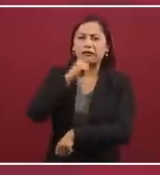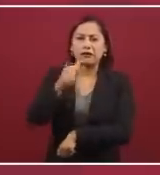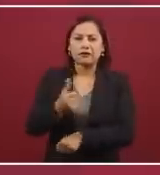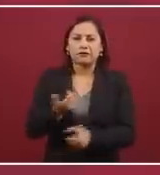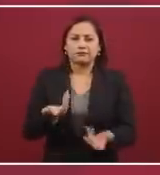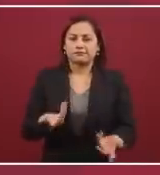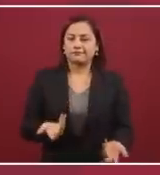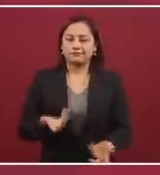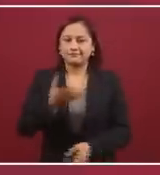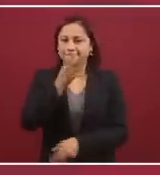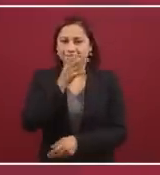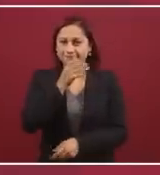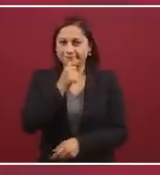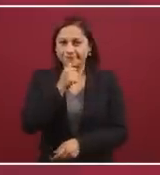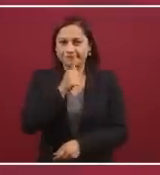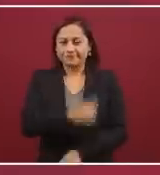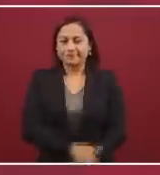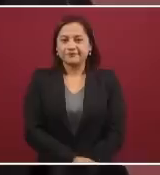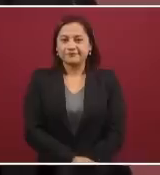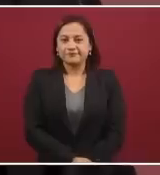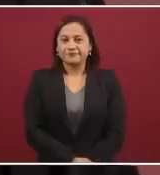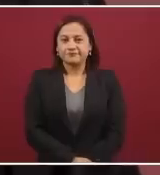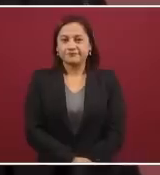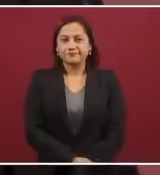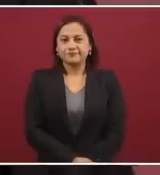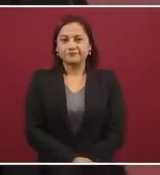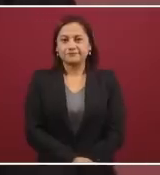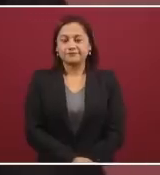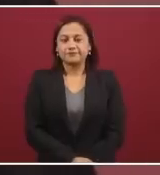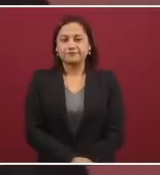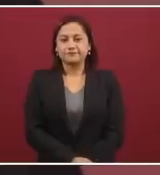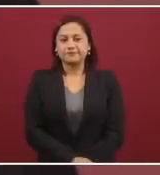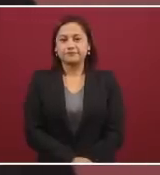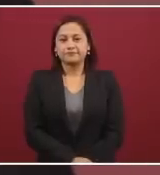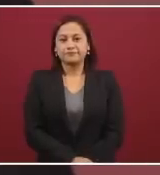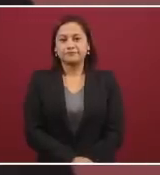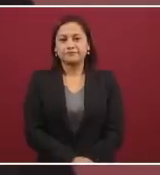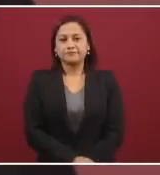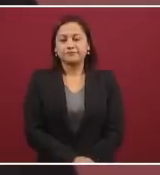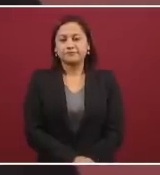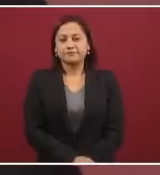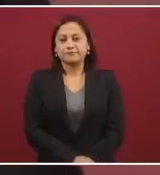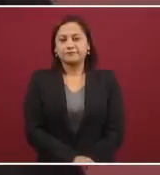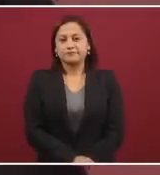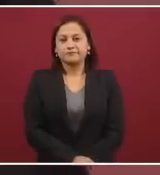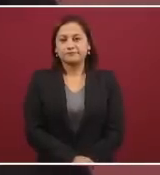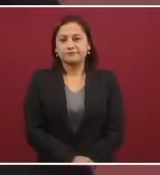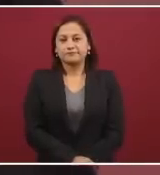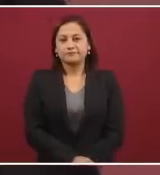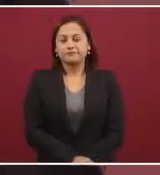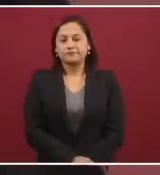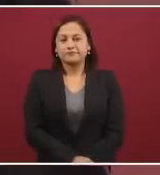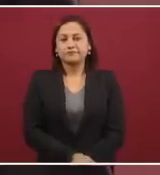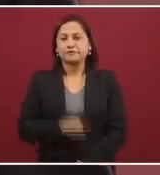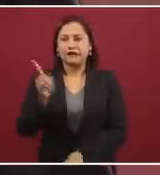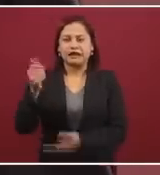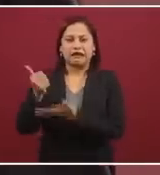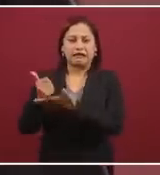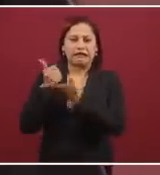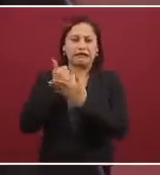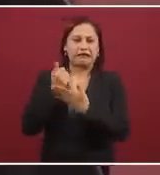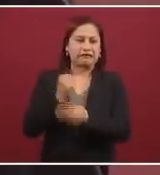no puede este ser un instrumento para cometer injusticias